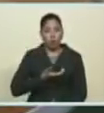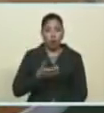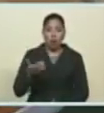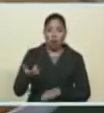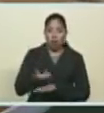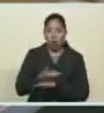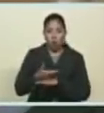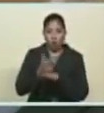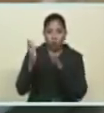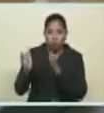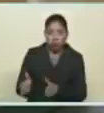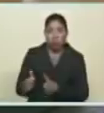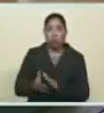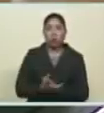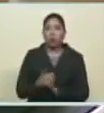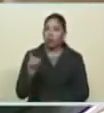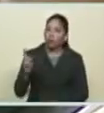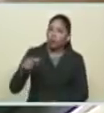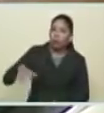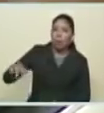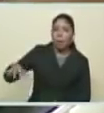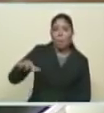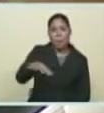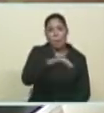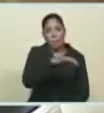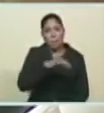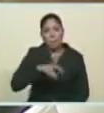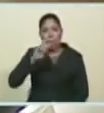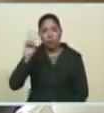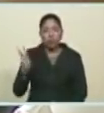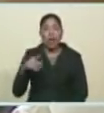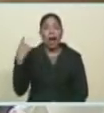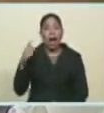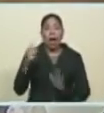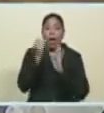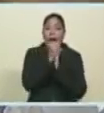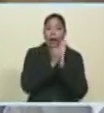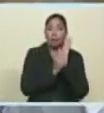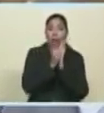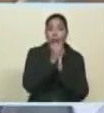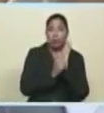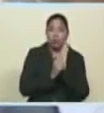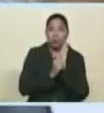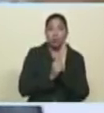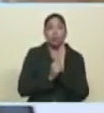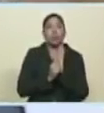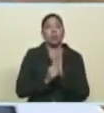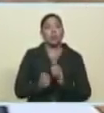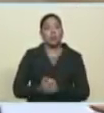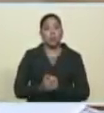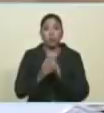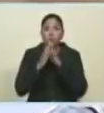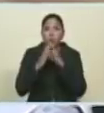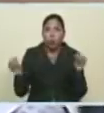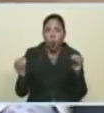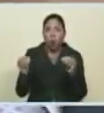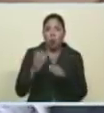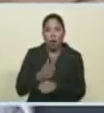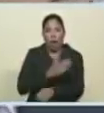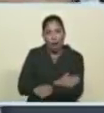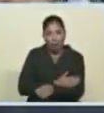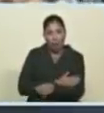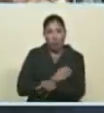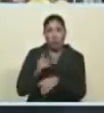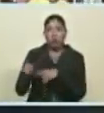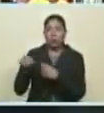en todos los estados del país están las actas de todas las auditorías previas,